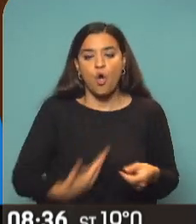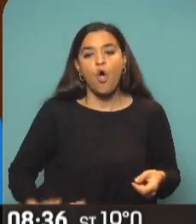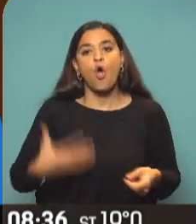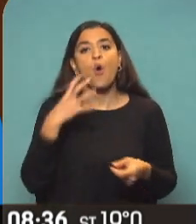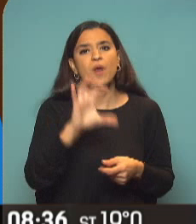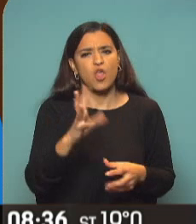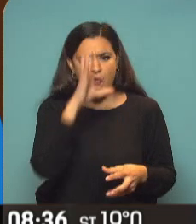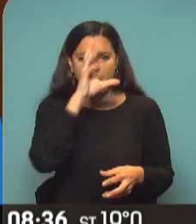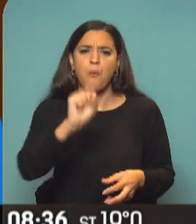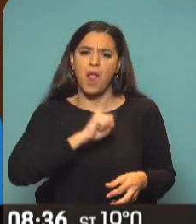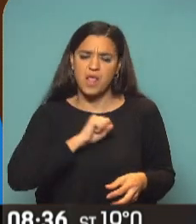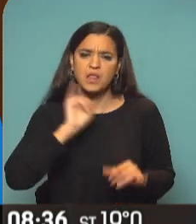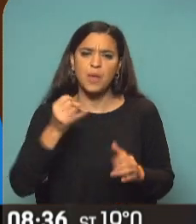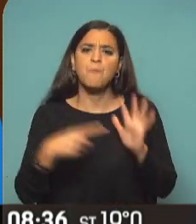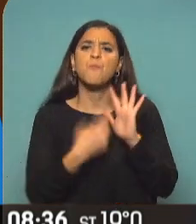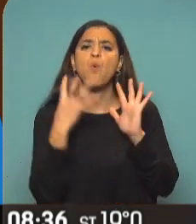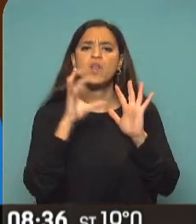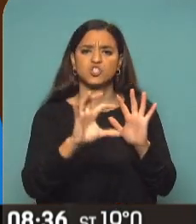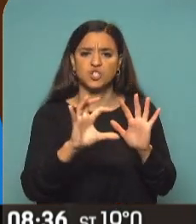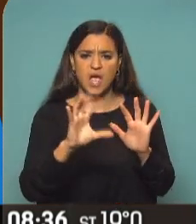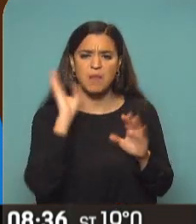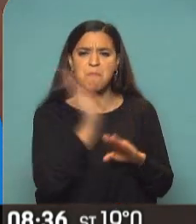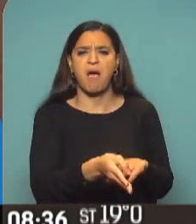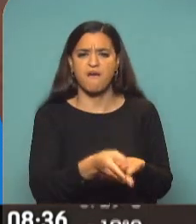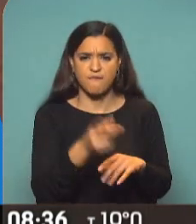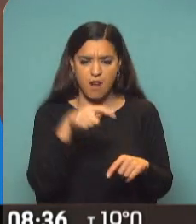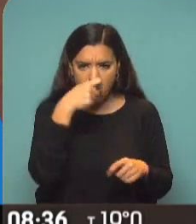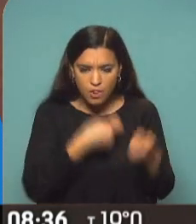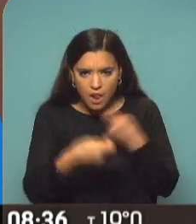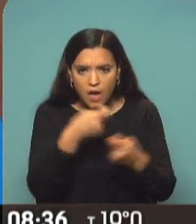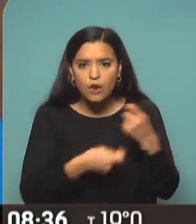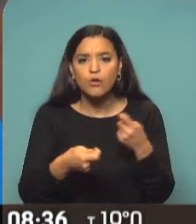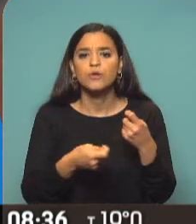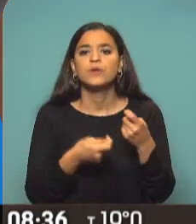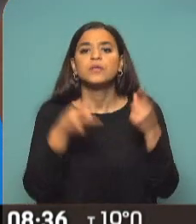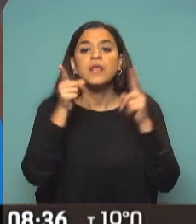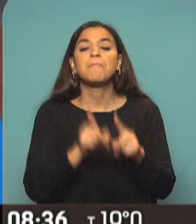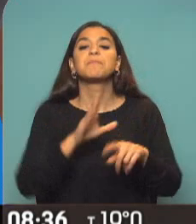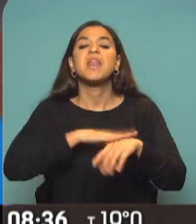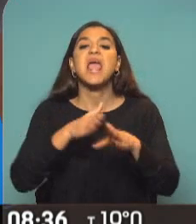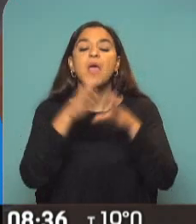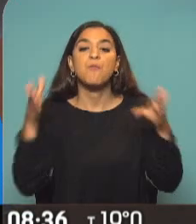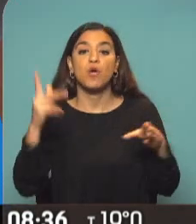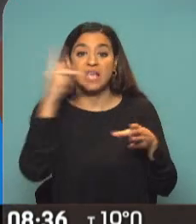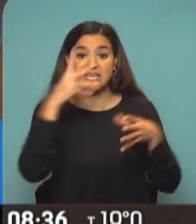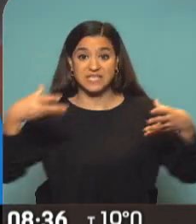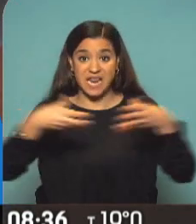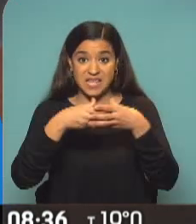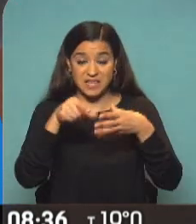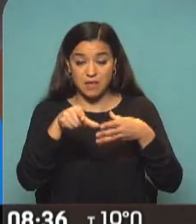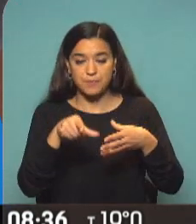valiente se puso al hombro en la provincia de Buenos Aires. Recordemos que también en la época kirchnerista fue